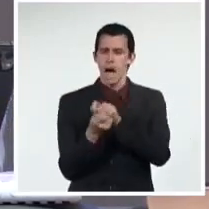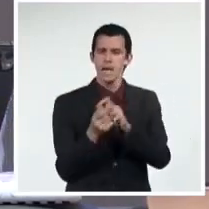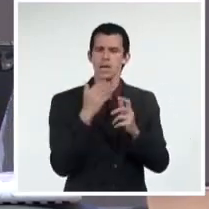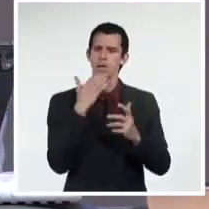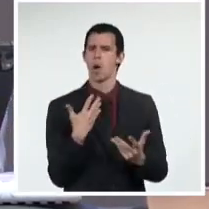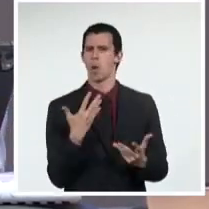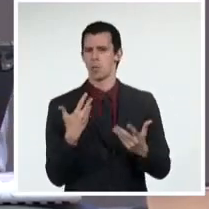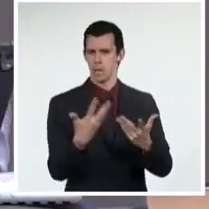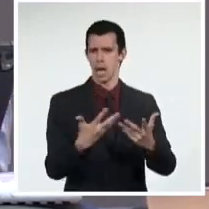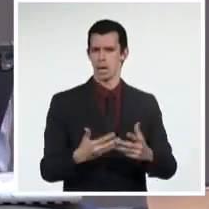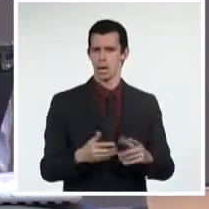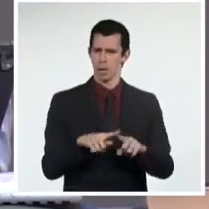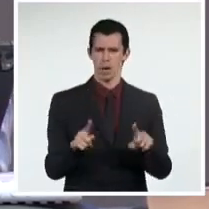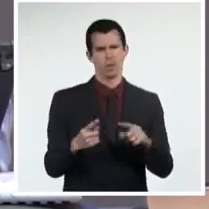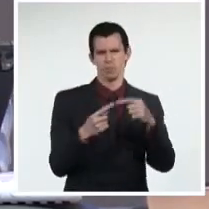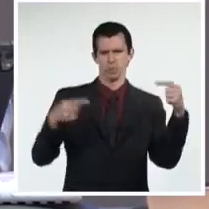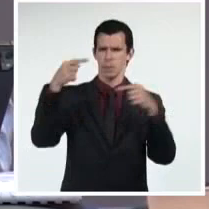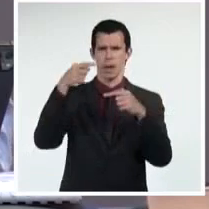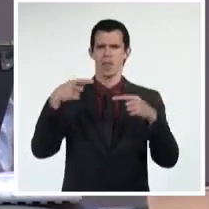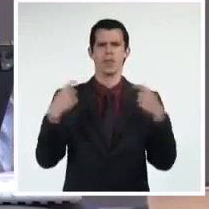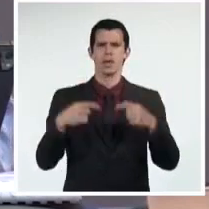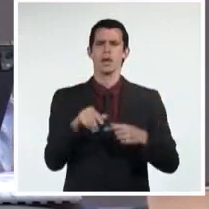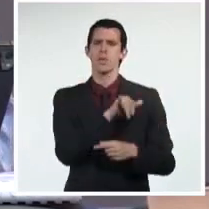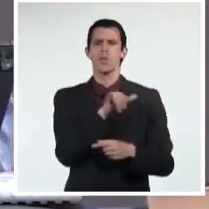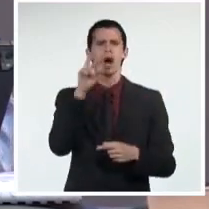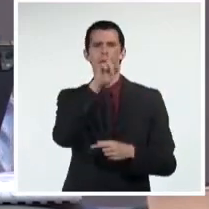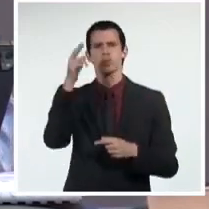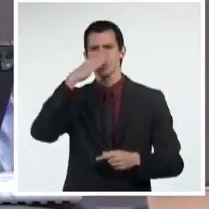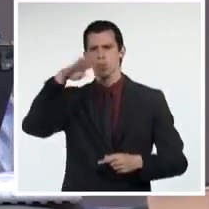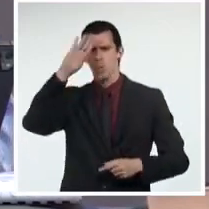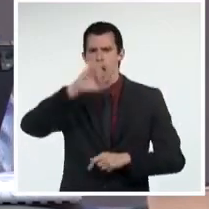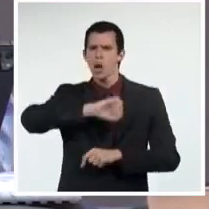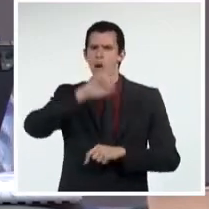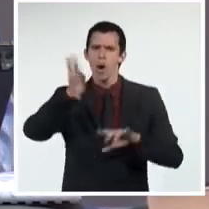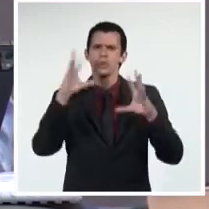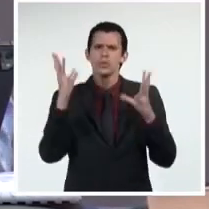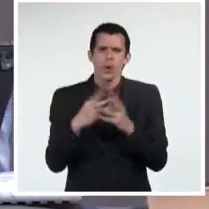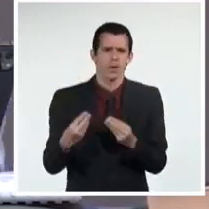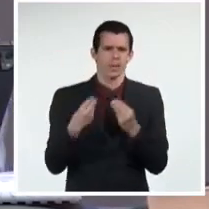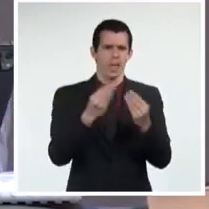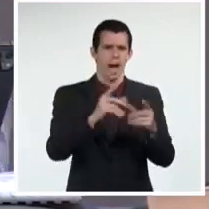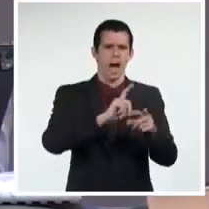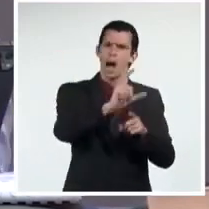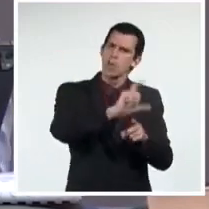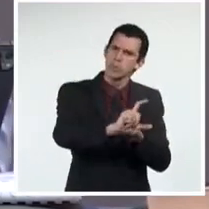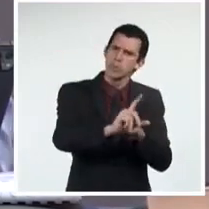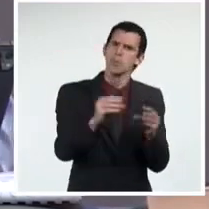ha desarrollado en la revolución con relación al campo. En todas las comunidades rurales hay una escuelita.